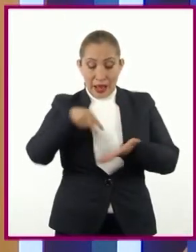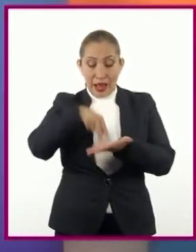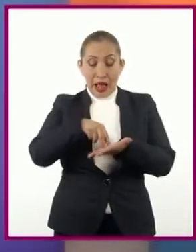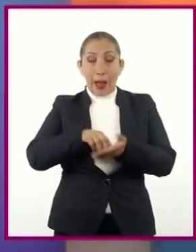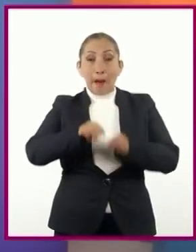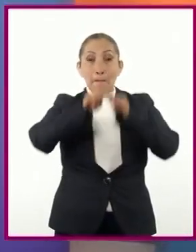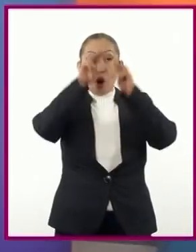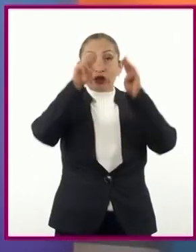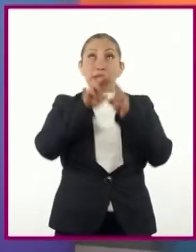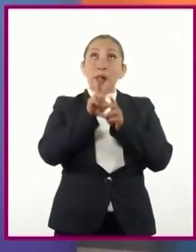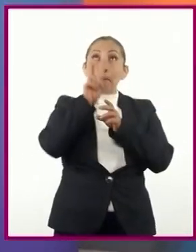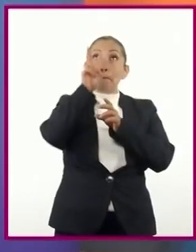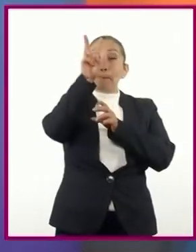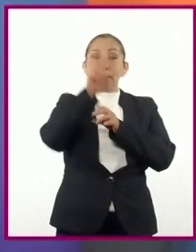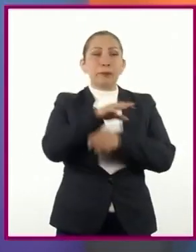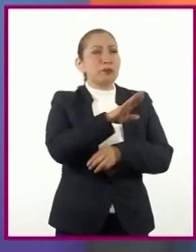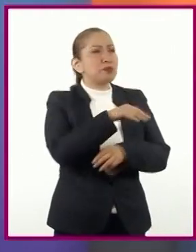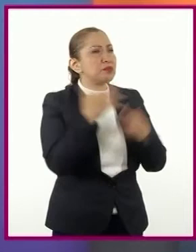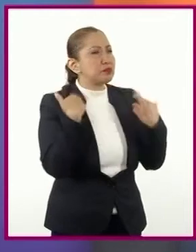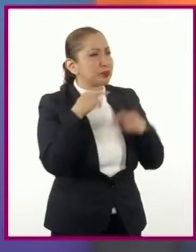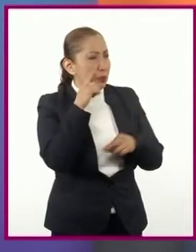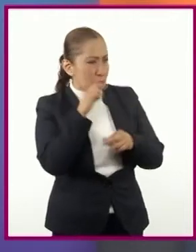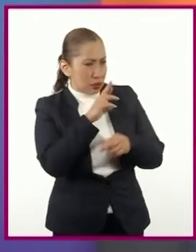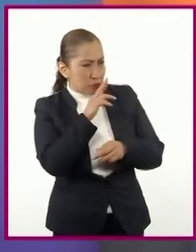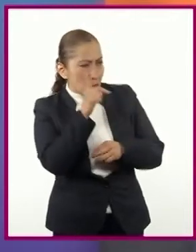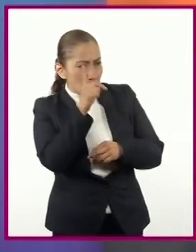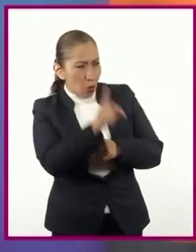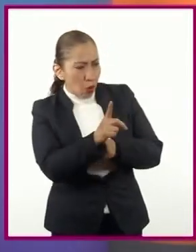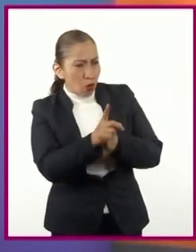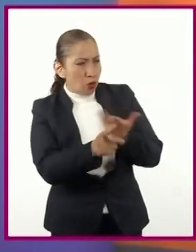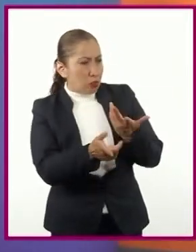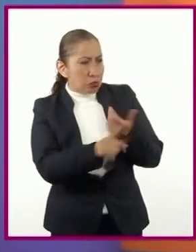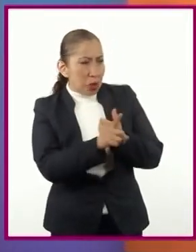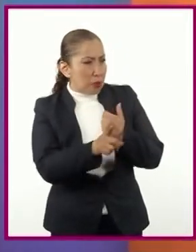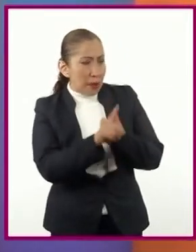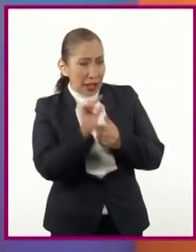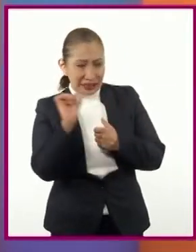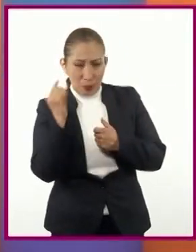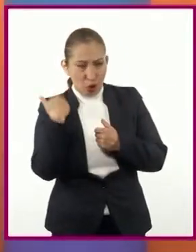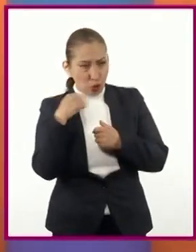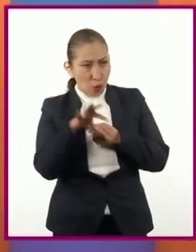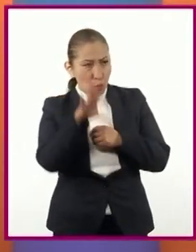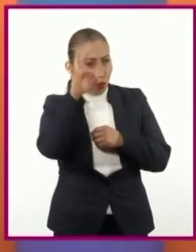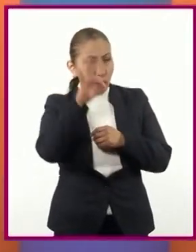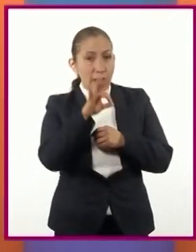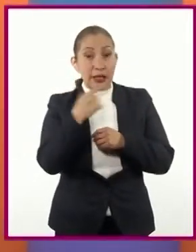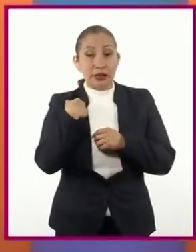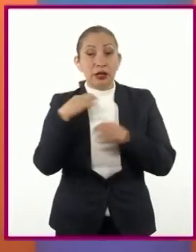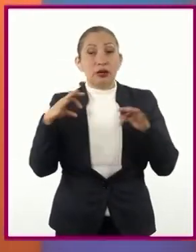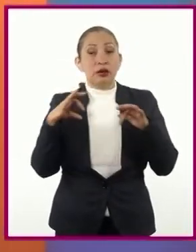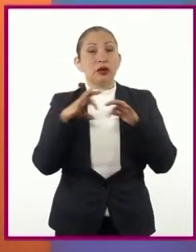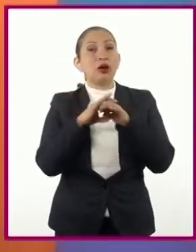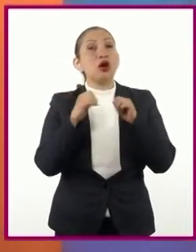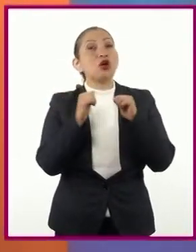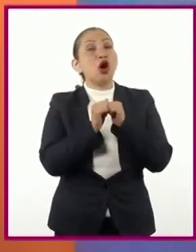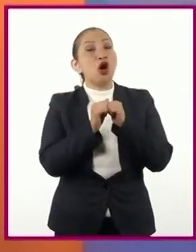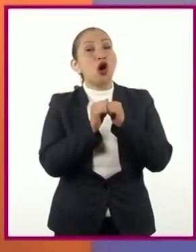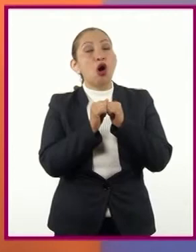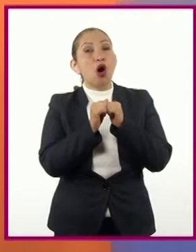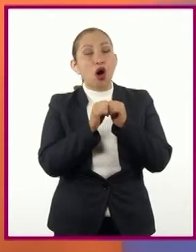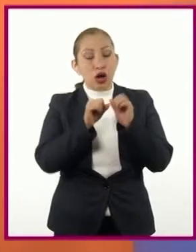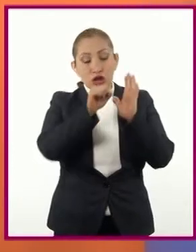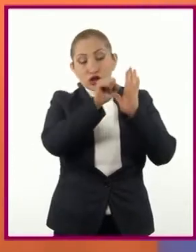montaña. Maestra Isabel, ¿podemos resolver una situación que encontré hace unos días? está relacionada con la sombra